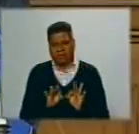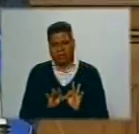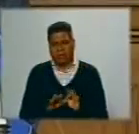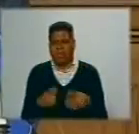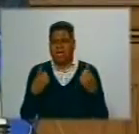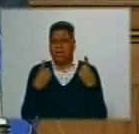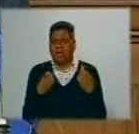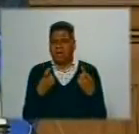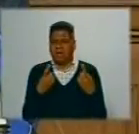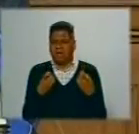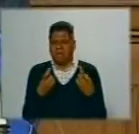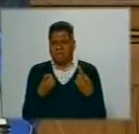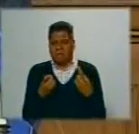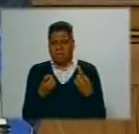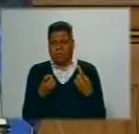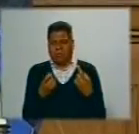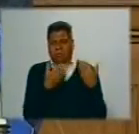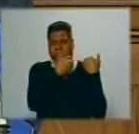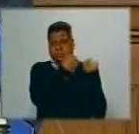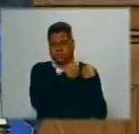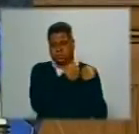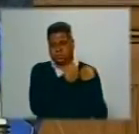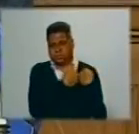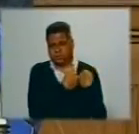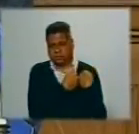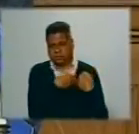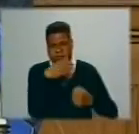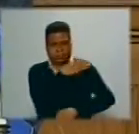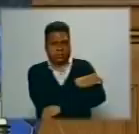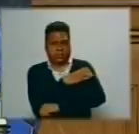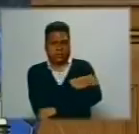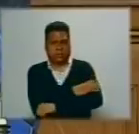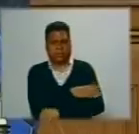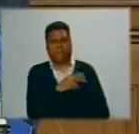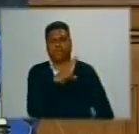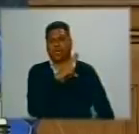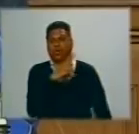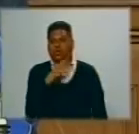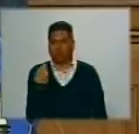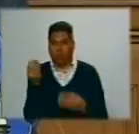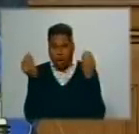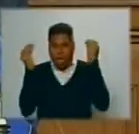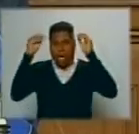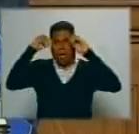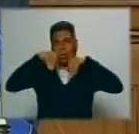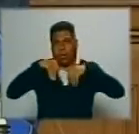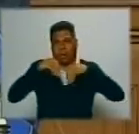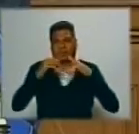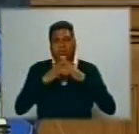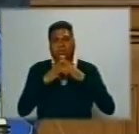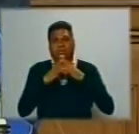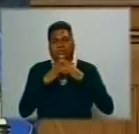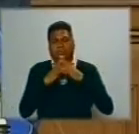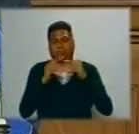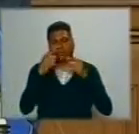irresponsable la oposición no suscribió el contenido del referido